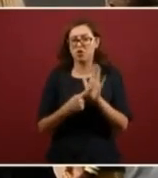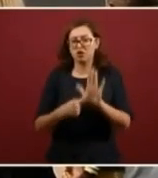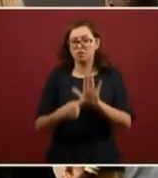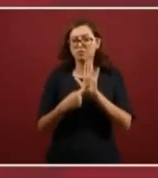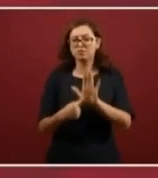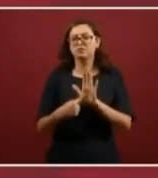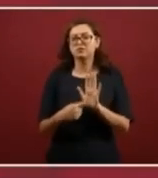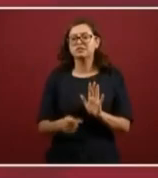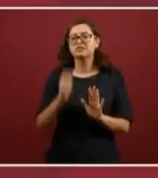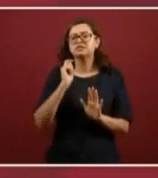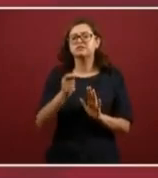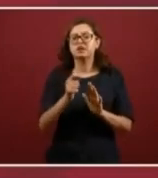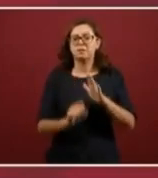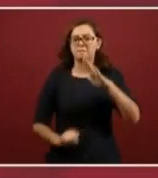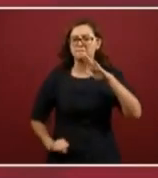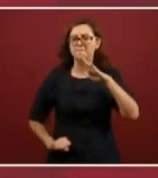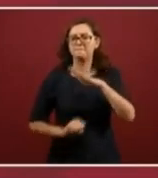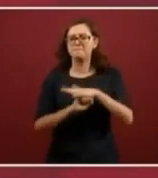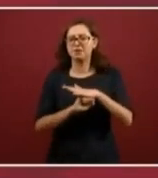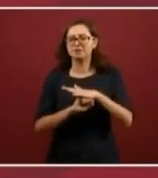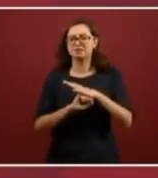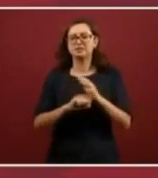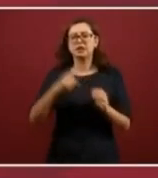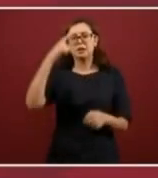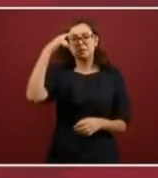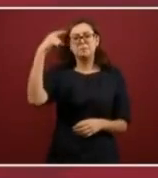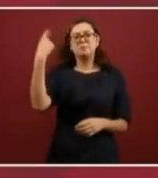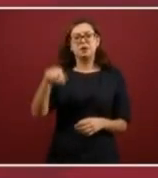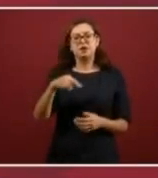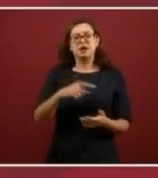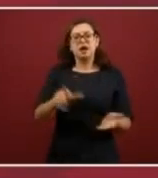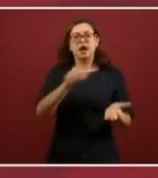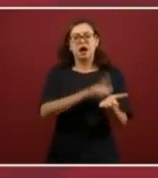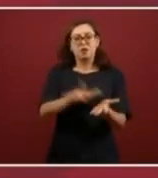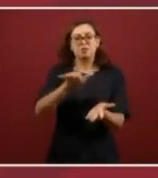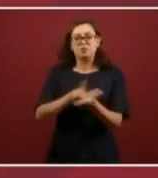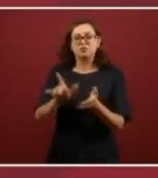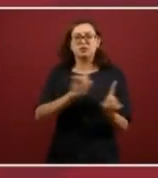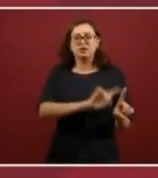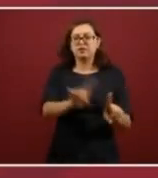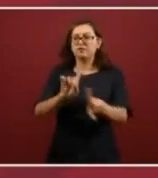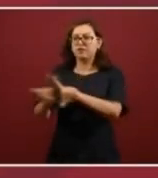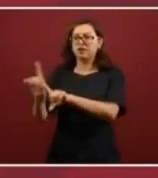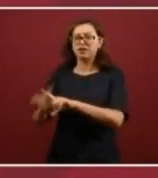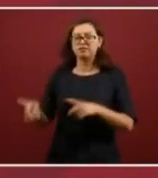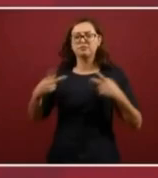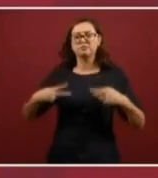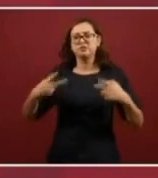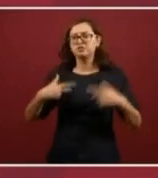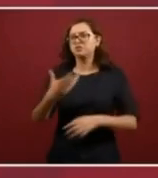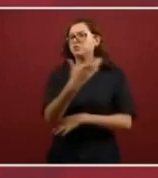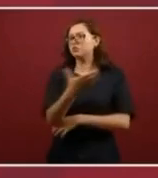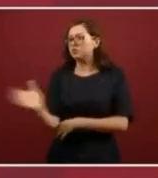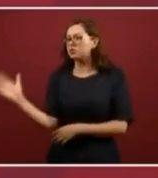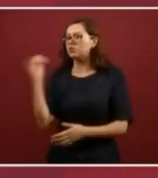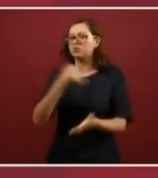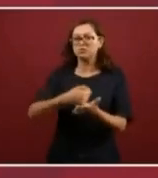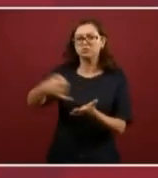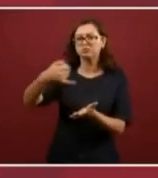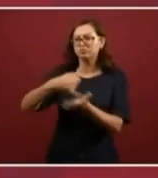para apoyar a productores, sea para el